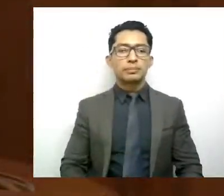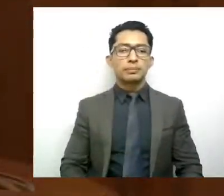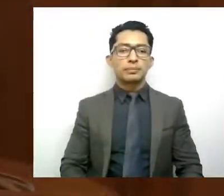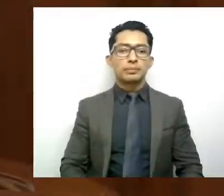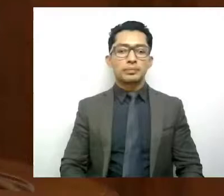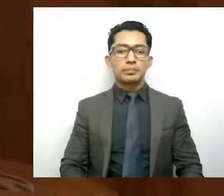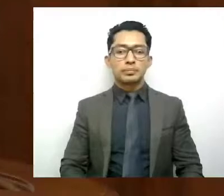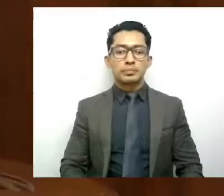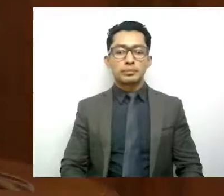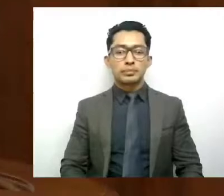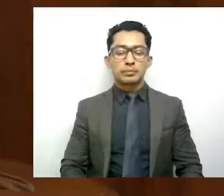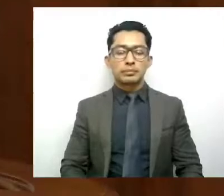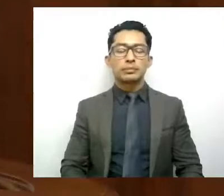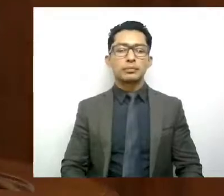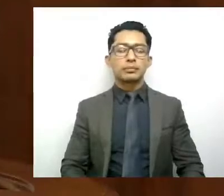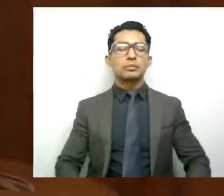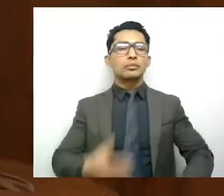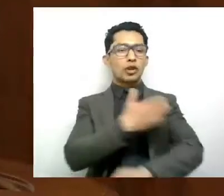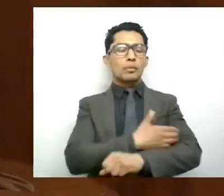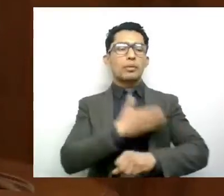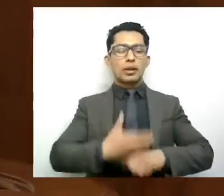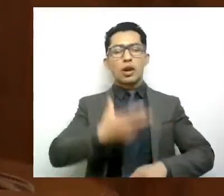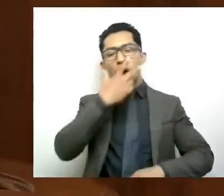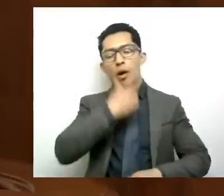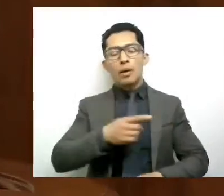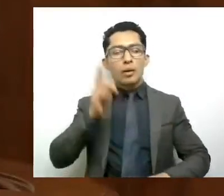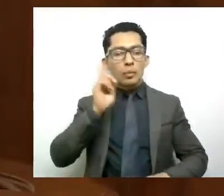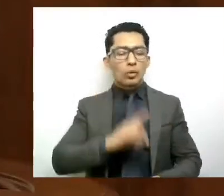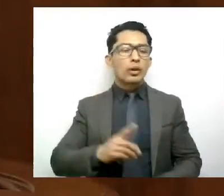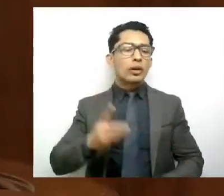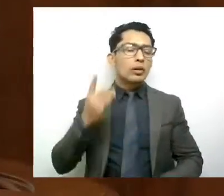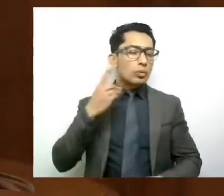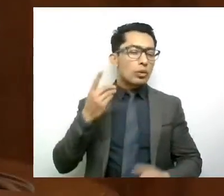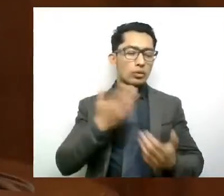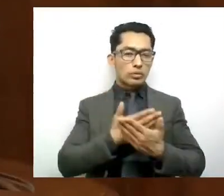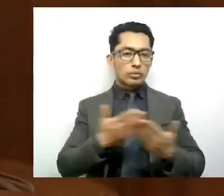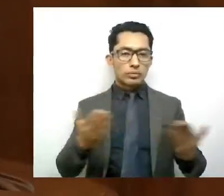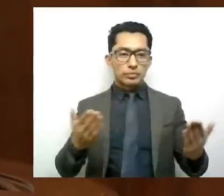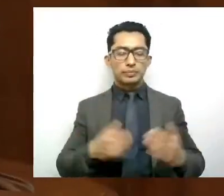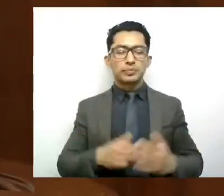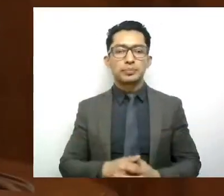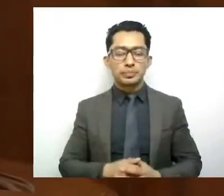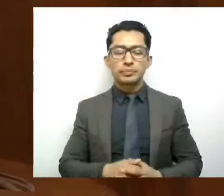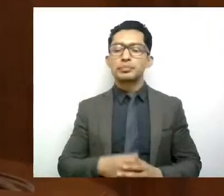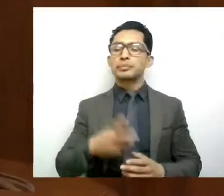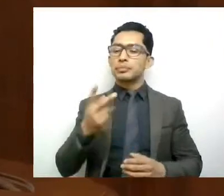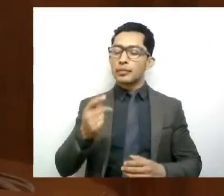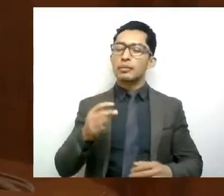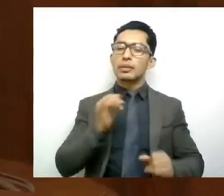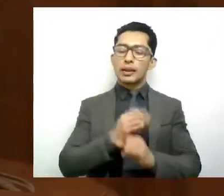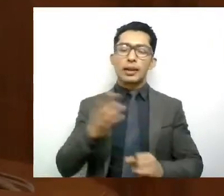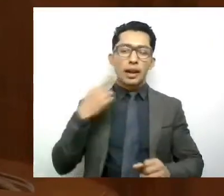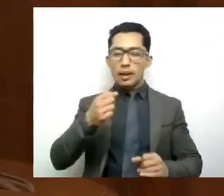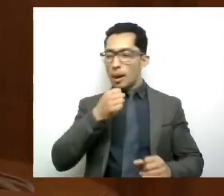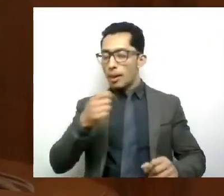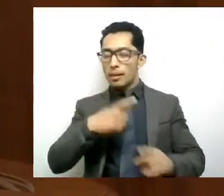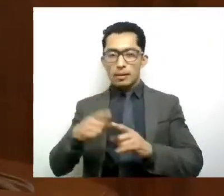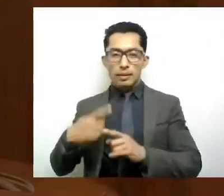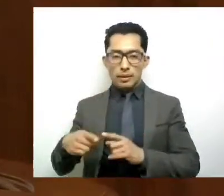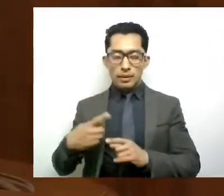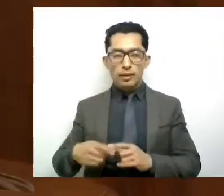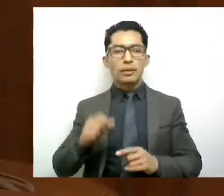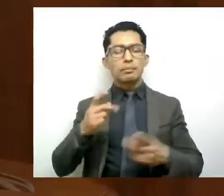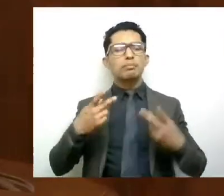de mis compañeras y compañeros diputadas y diputados, de los medios de comunicación, de las ciudadanas